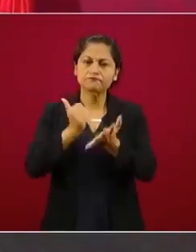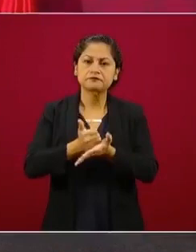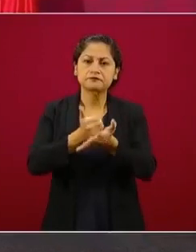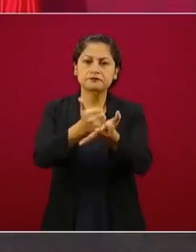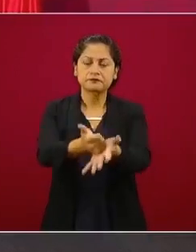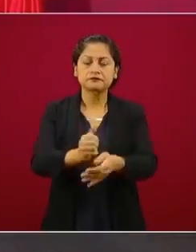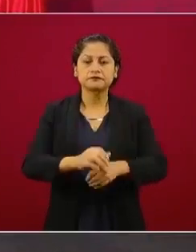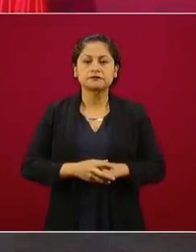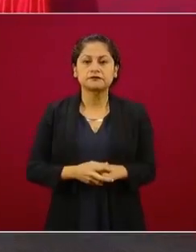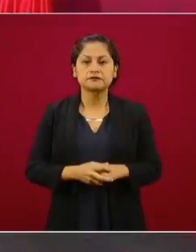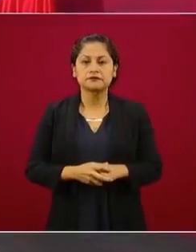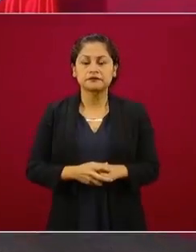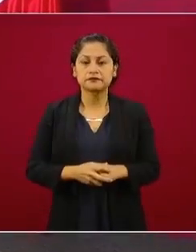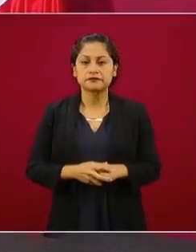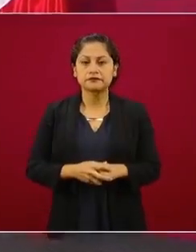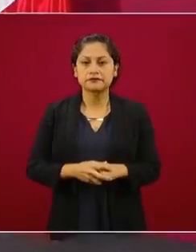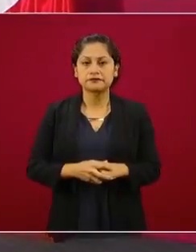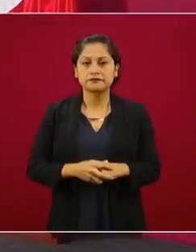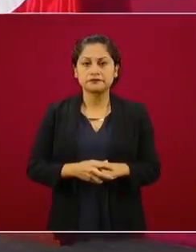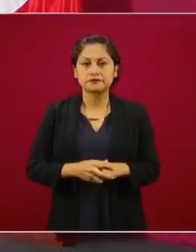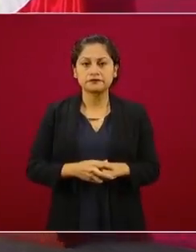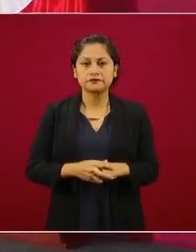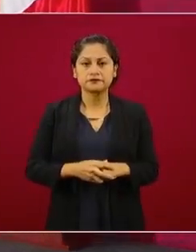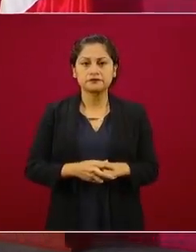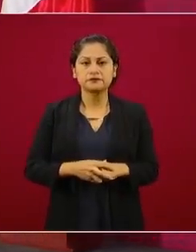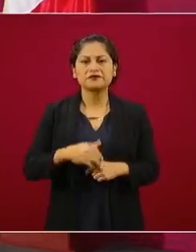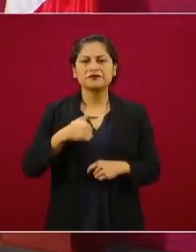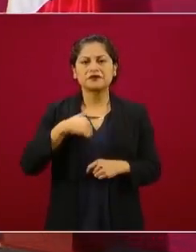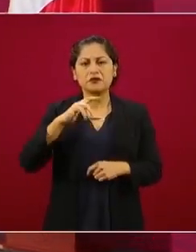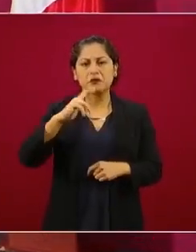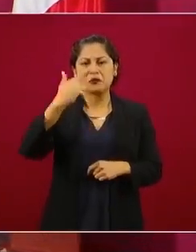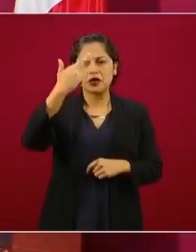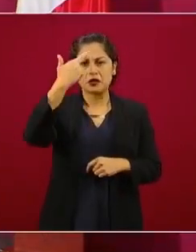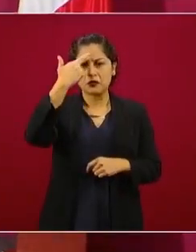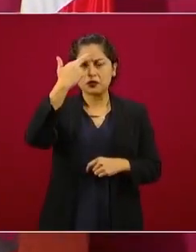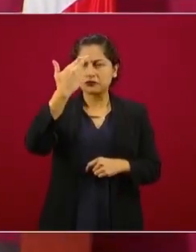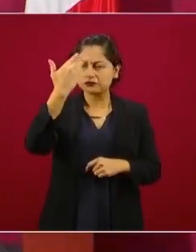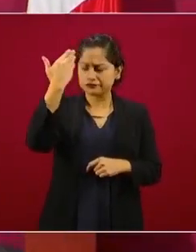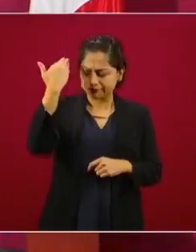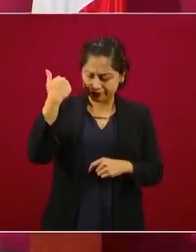Recuerdo cómo una tarde en una reunión